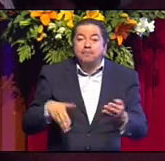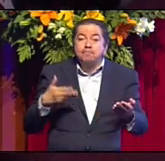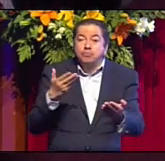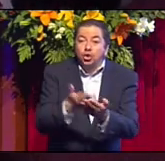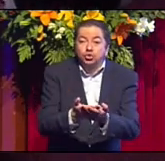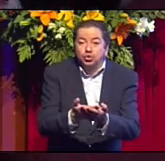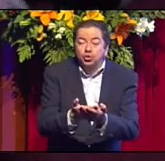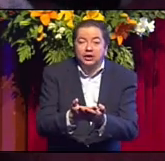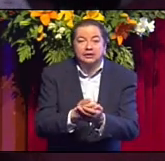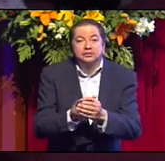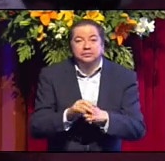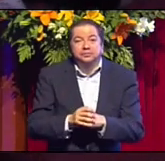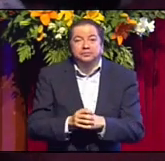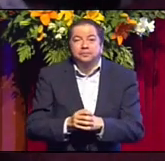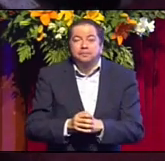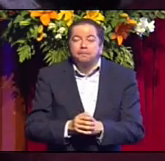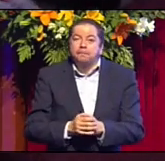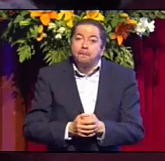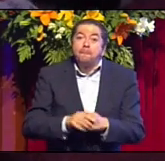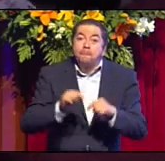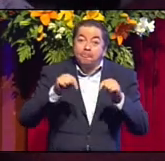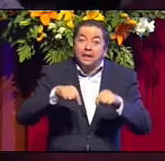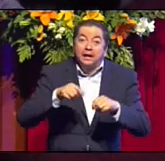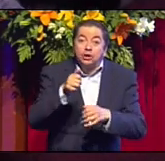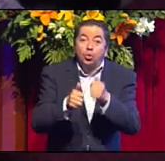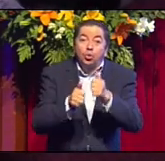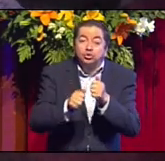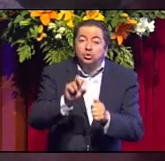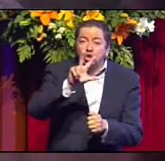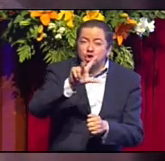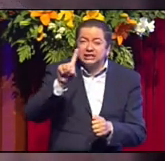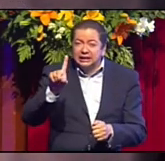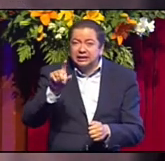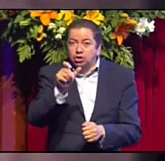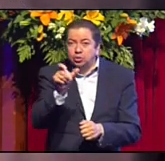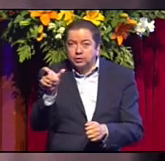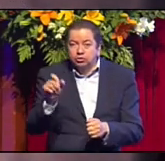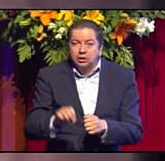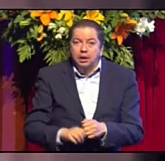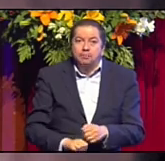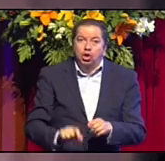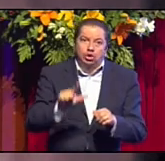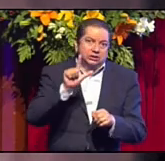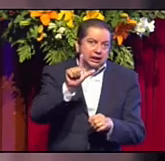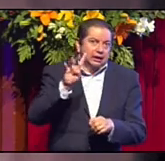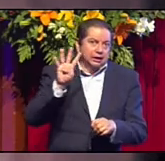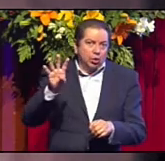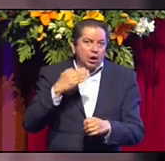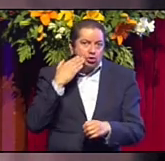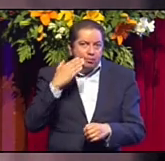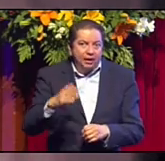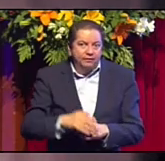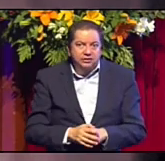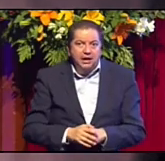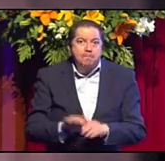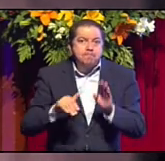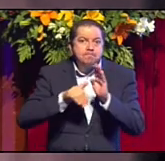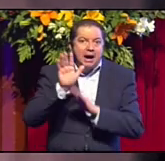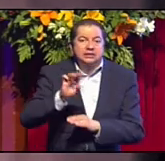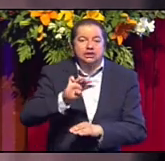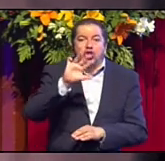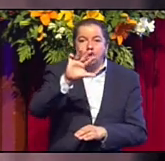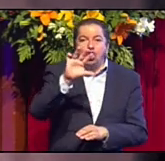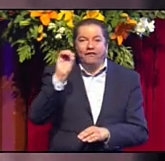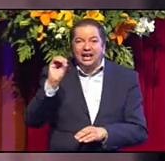digámoslo, en este concurso creo que postularon 81 y salieron 74 beneficiados. O sea, más del 90%